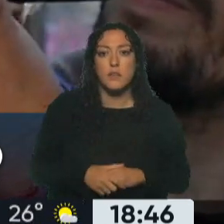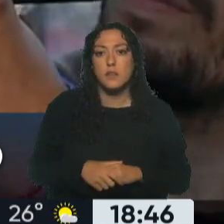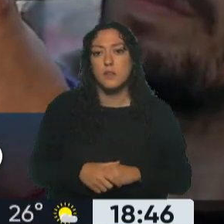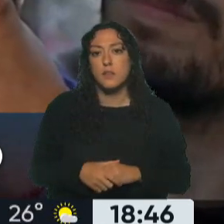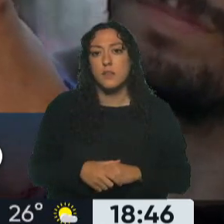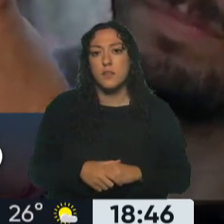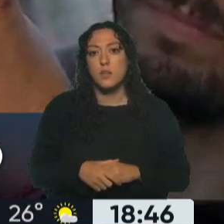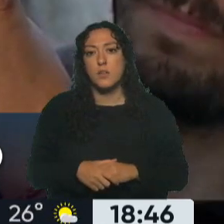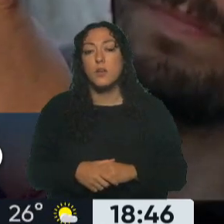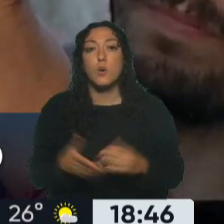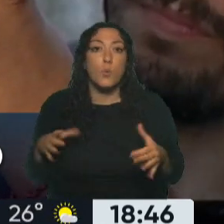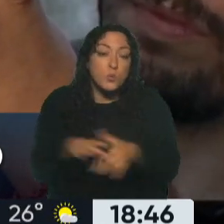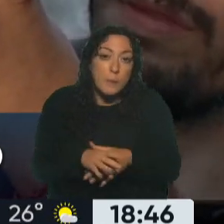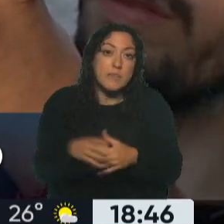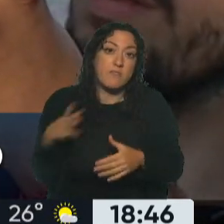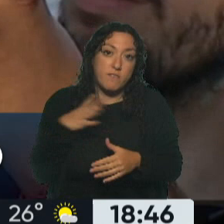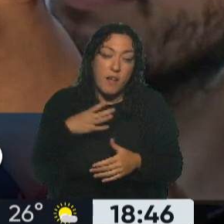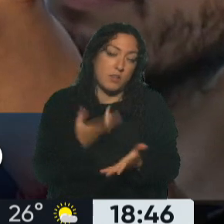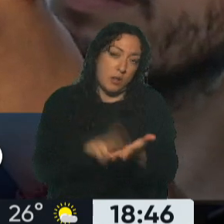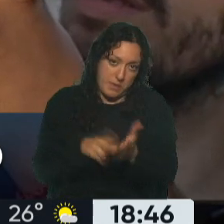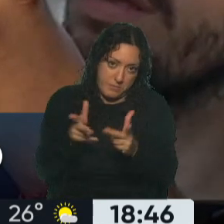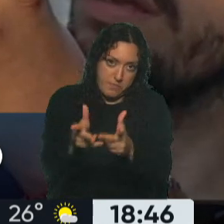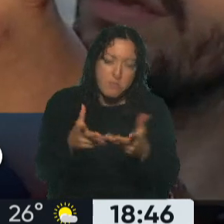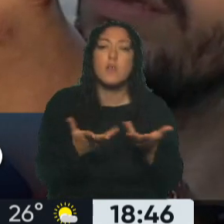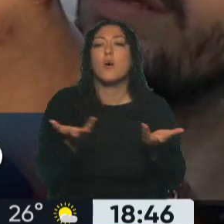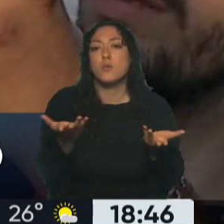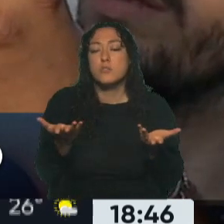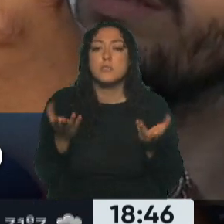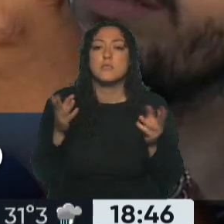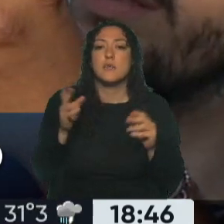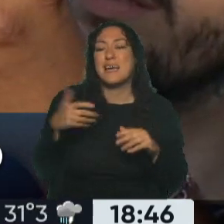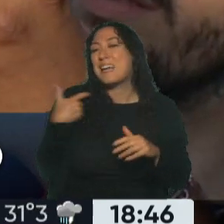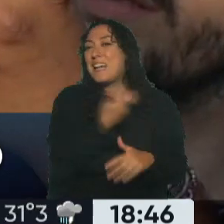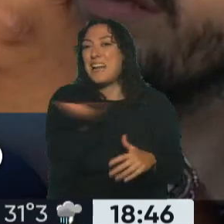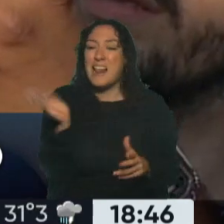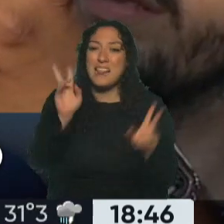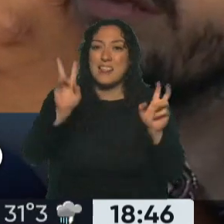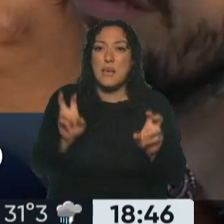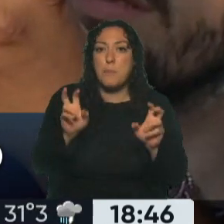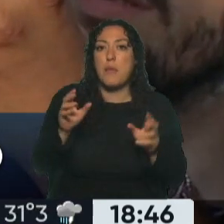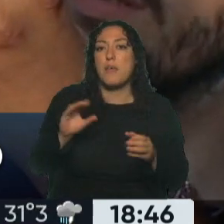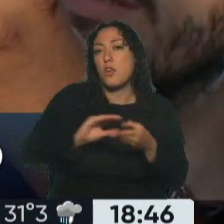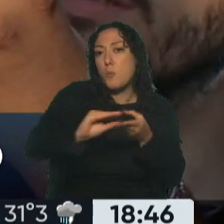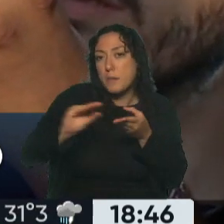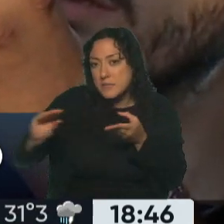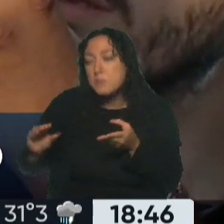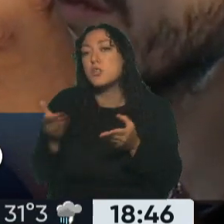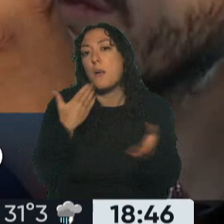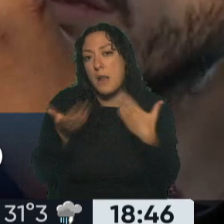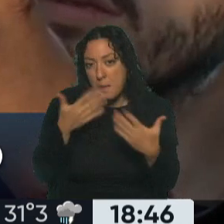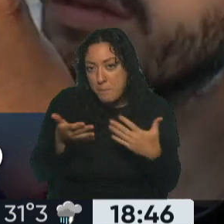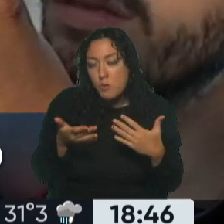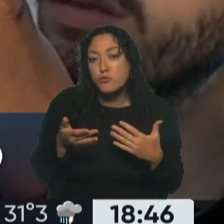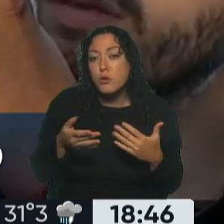No, lo que tenemos que hablar es eso, justamente, de nuevo, se trabajó sobre el concepto general de la cuestión y, de nuevo, no se